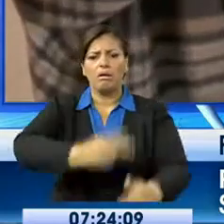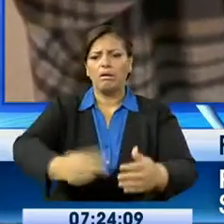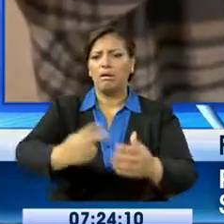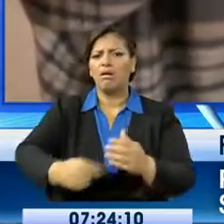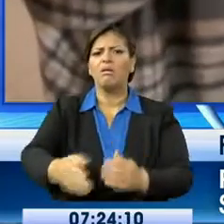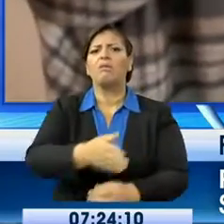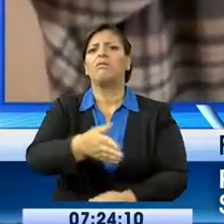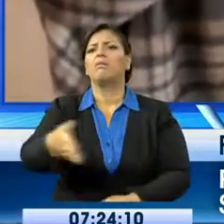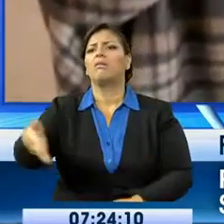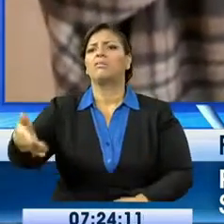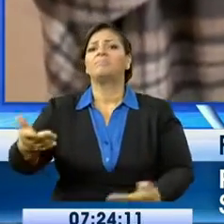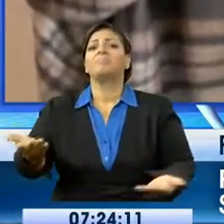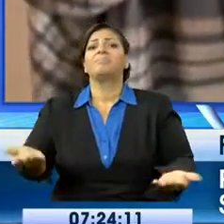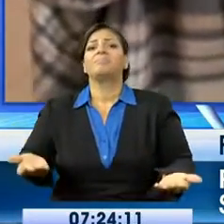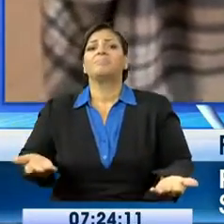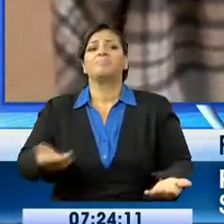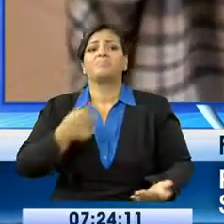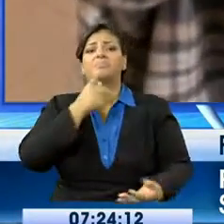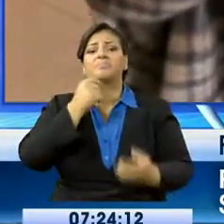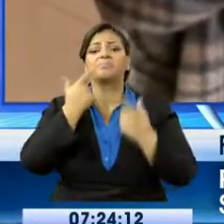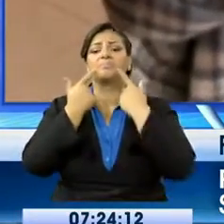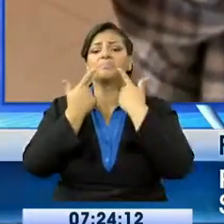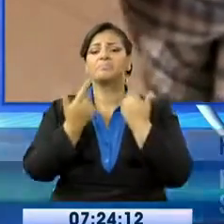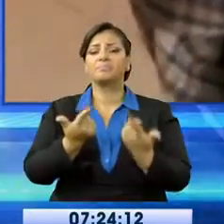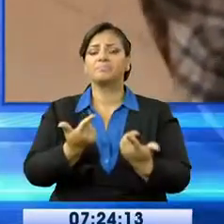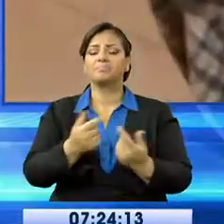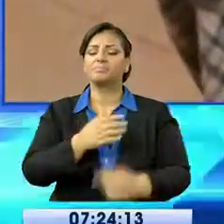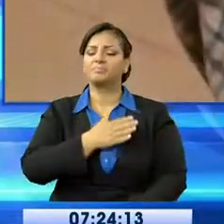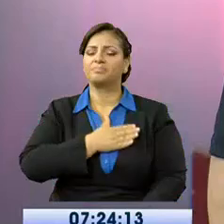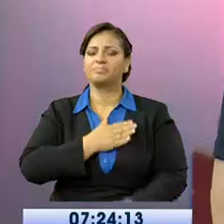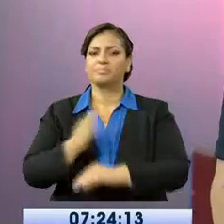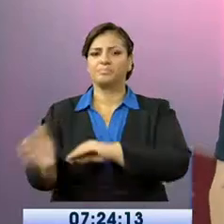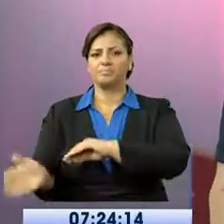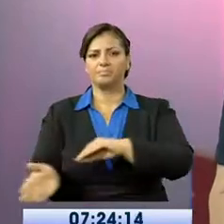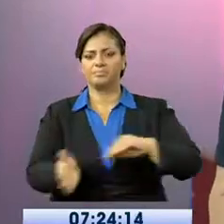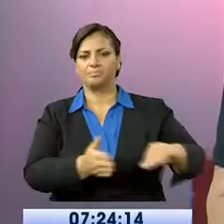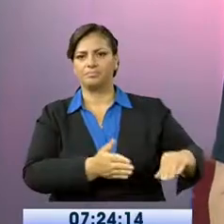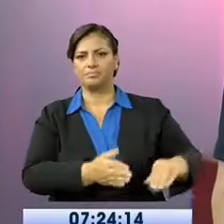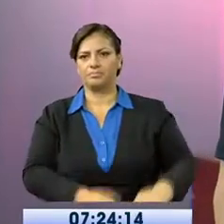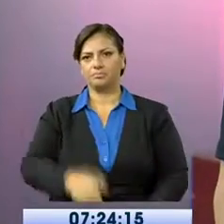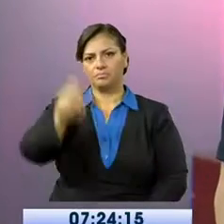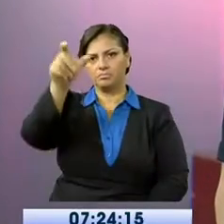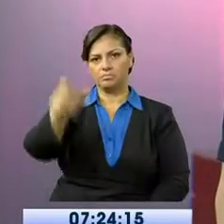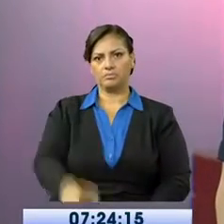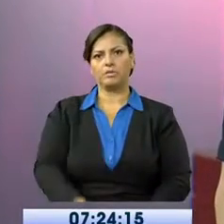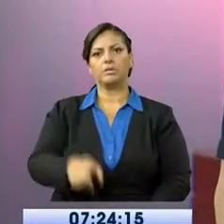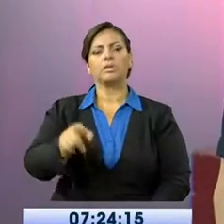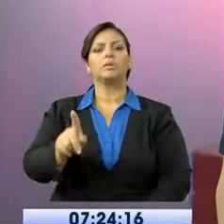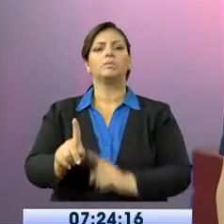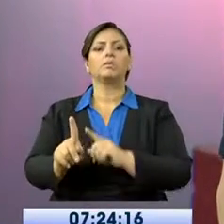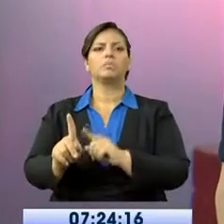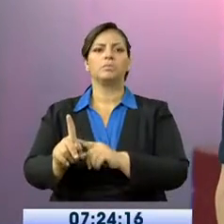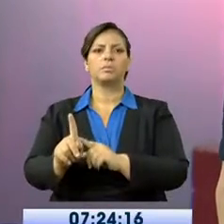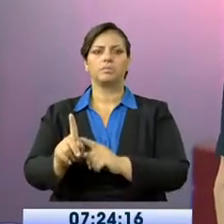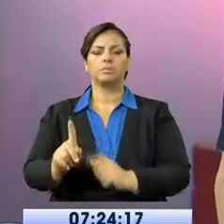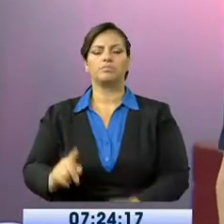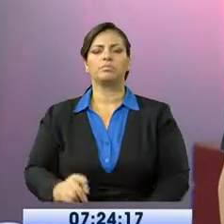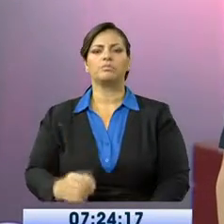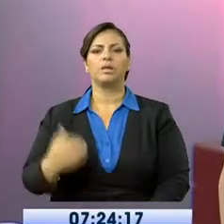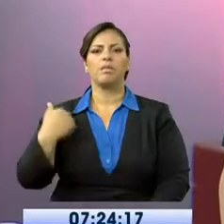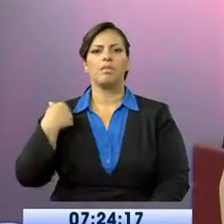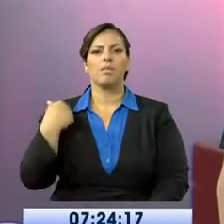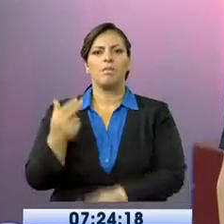Vamos con otro tema. Ahora queremos contarles que una persona fue detenida por la policía en posesión, teniendo en su poder,